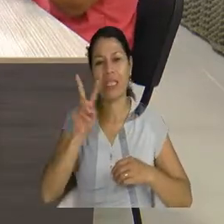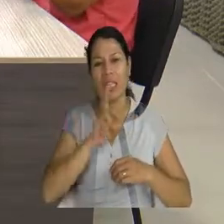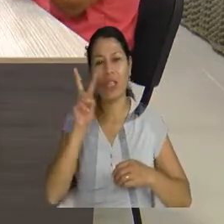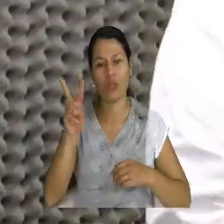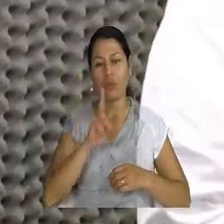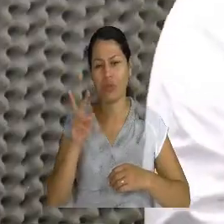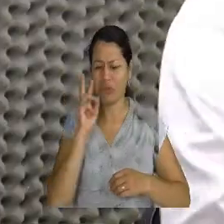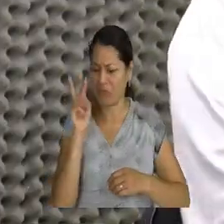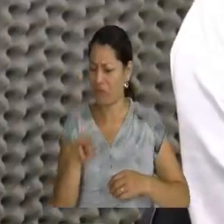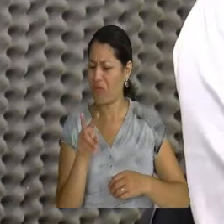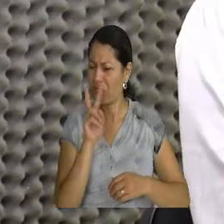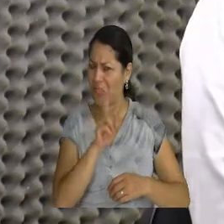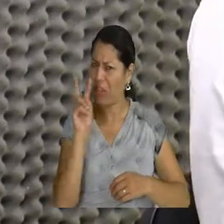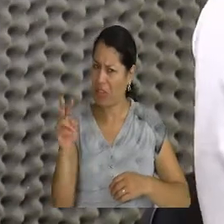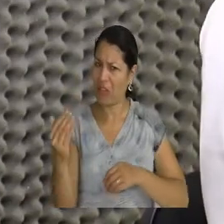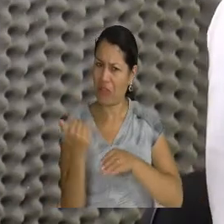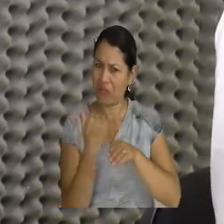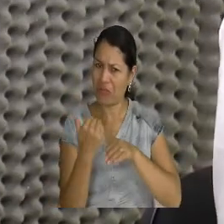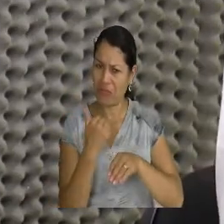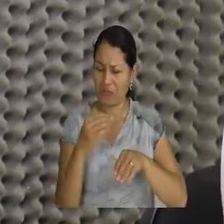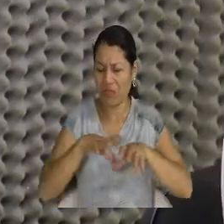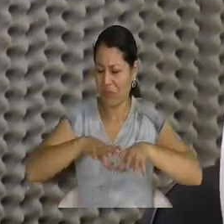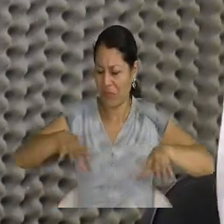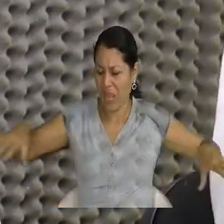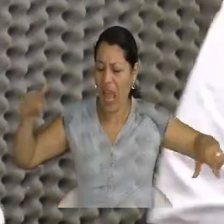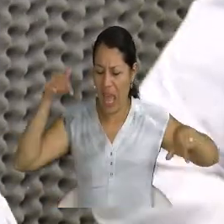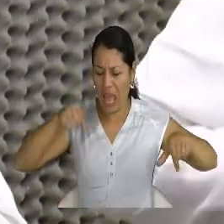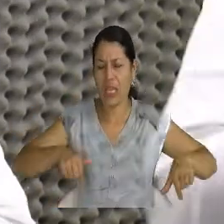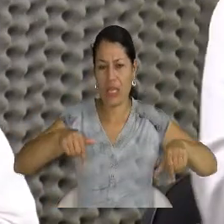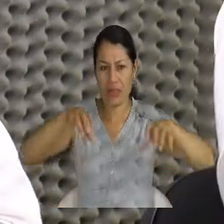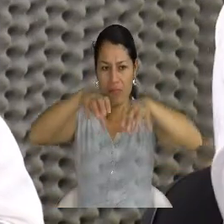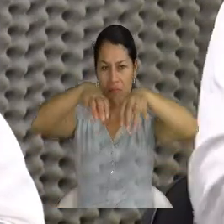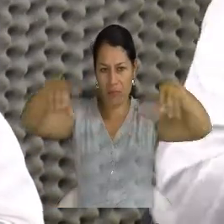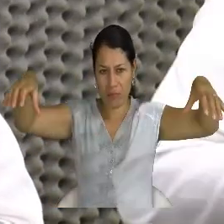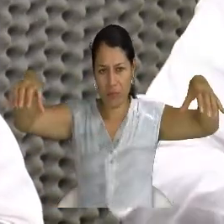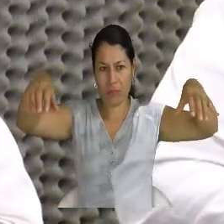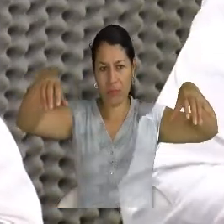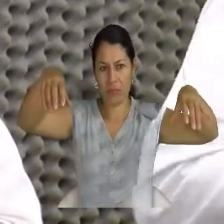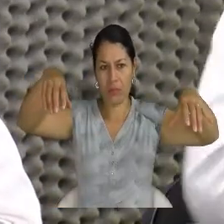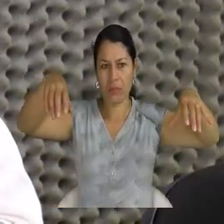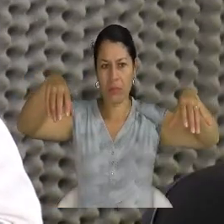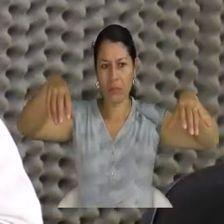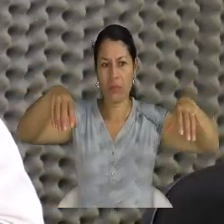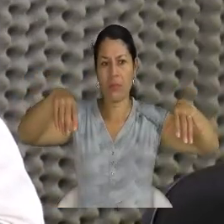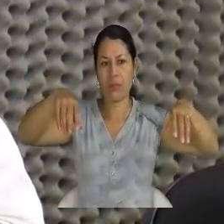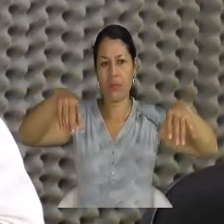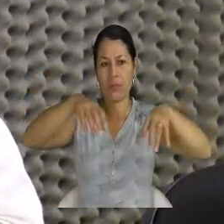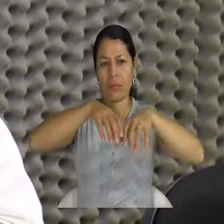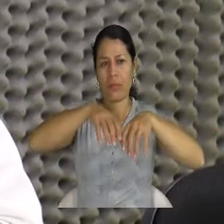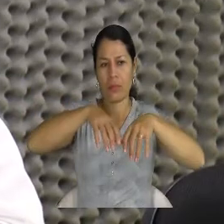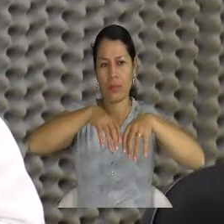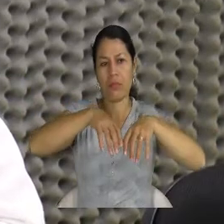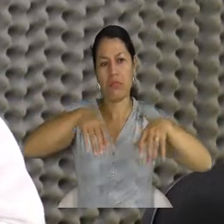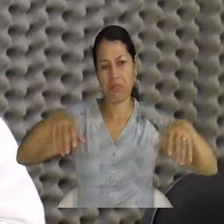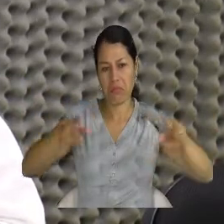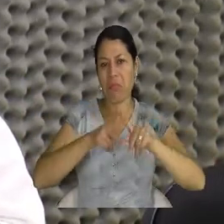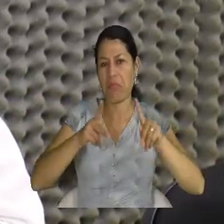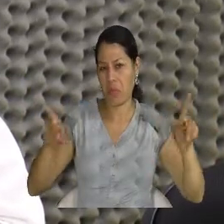22. Bueno, ahí van a quedar unas tarimas que van a poder ser utilizadas por la población para